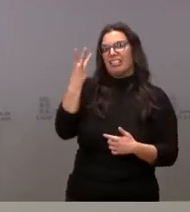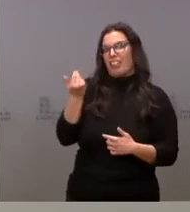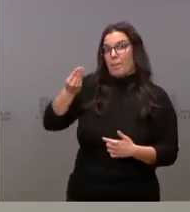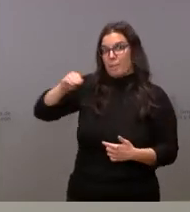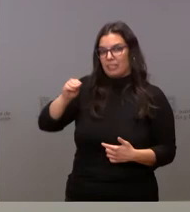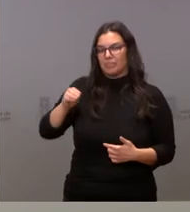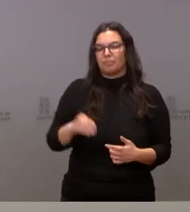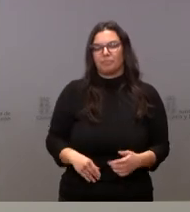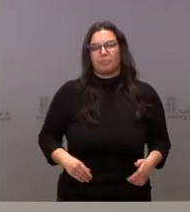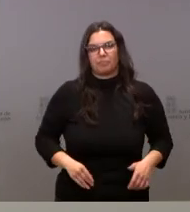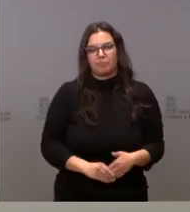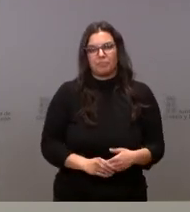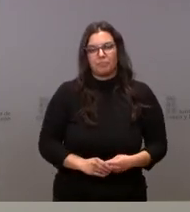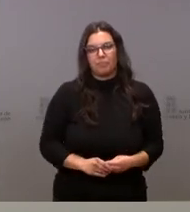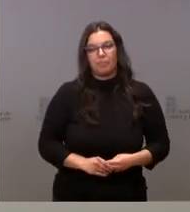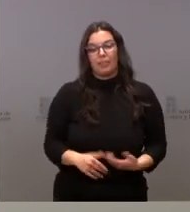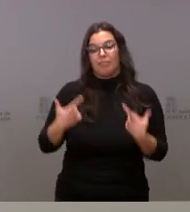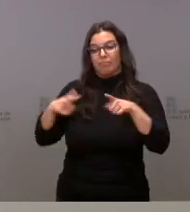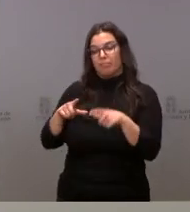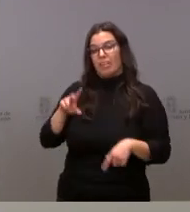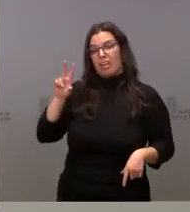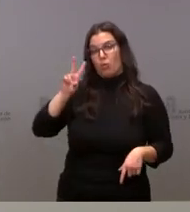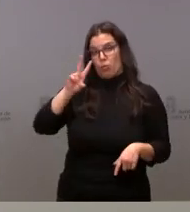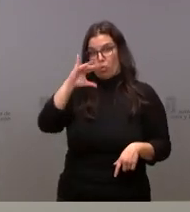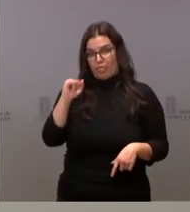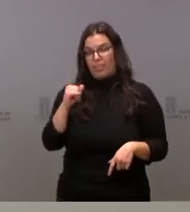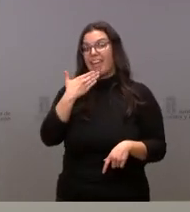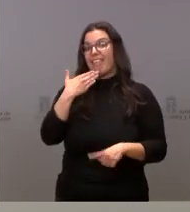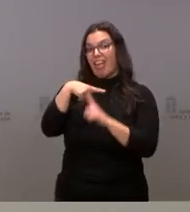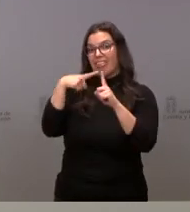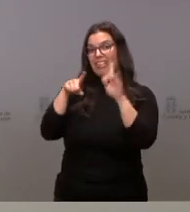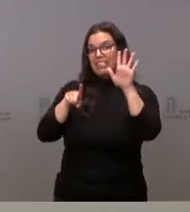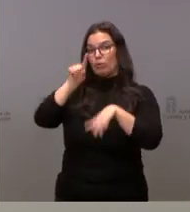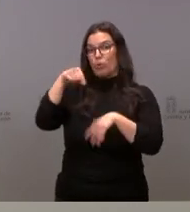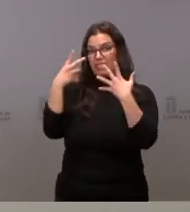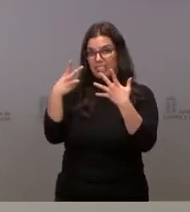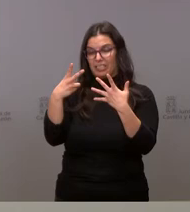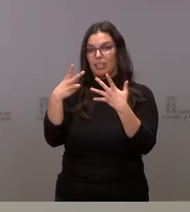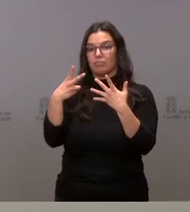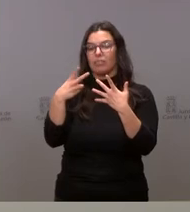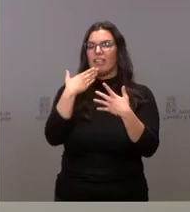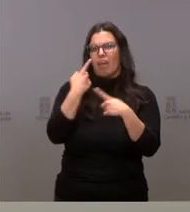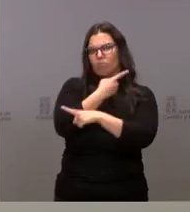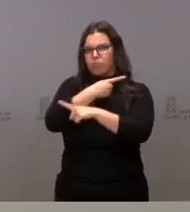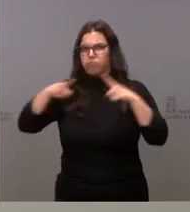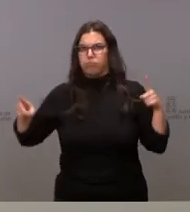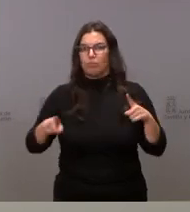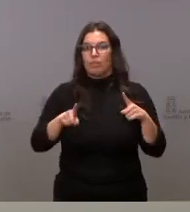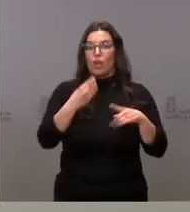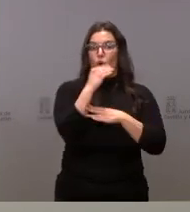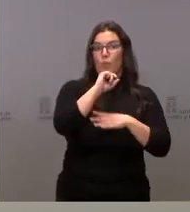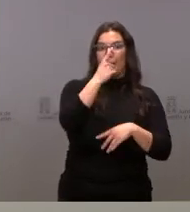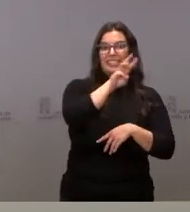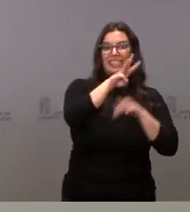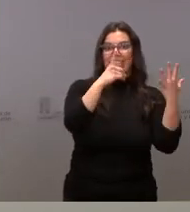epidémicas en nuestras unidades de críticos la edad media es de 60 y 17 años con un rango de edad que va desde los 36